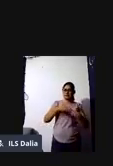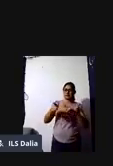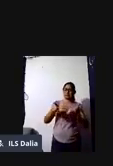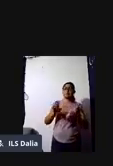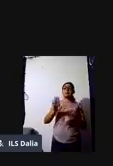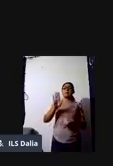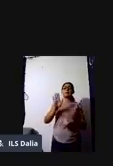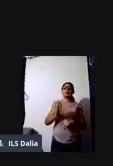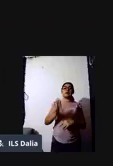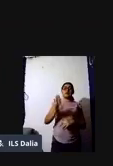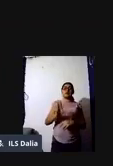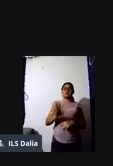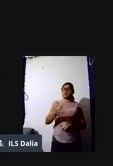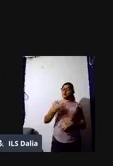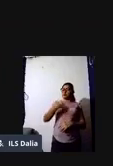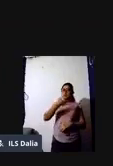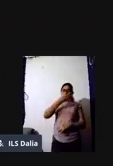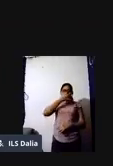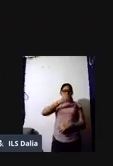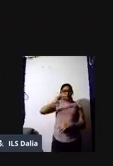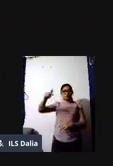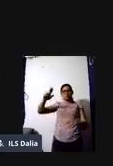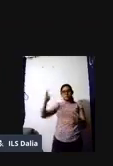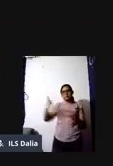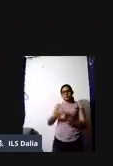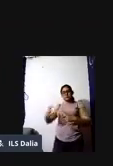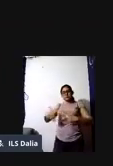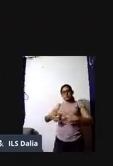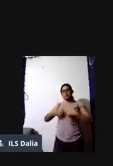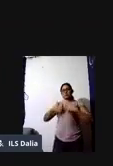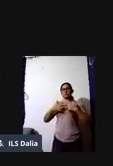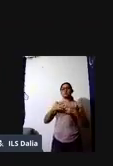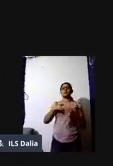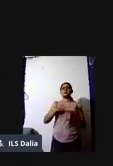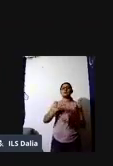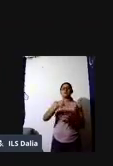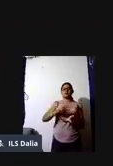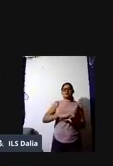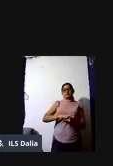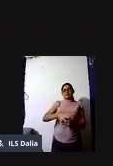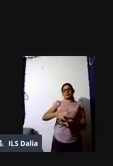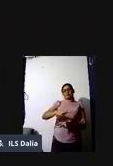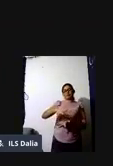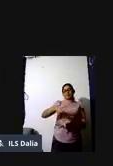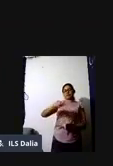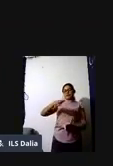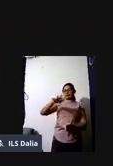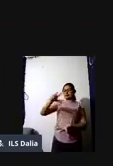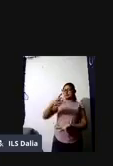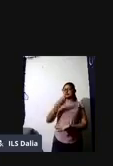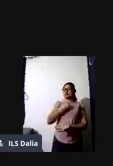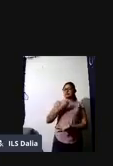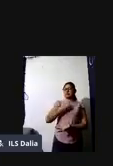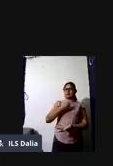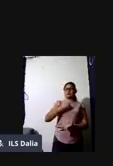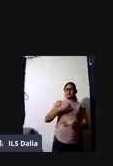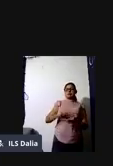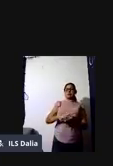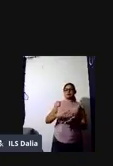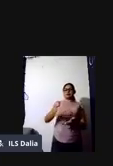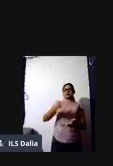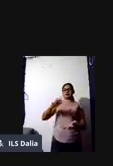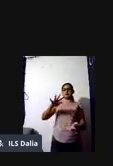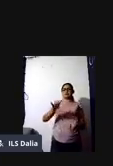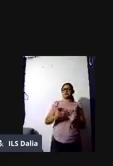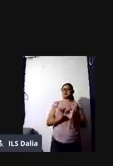uno, yo tiro a matar. Sí, porque ya acumulaste tremendamente y sacaste, pero todo a